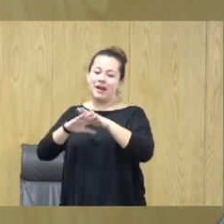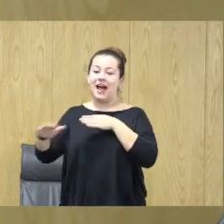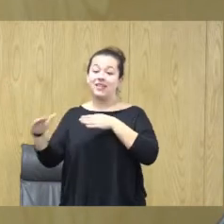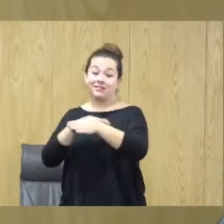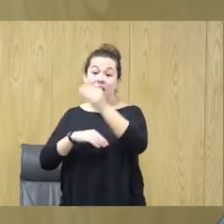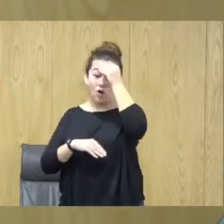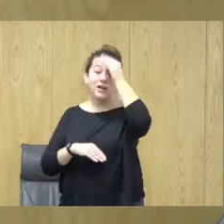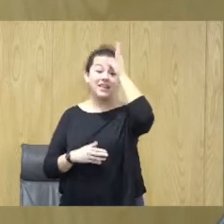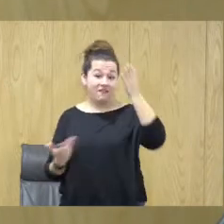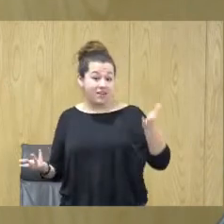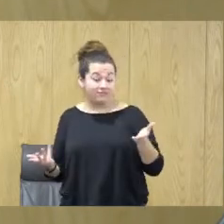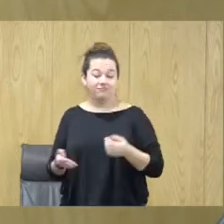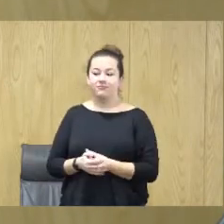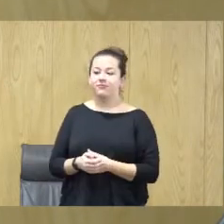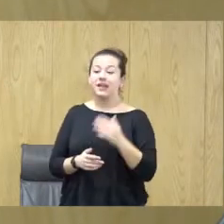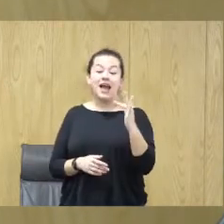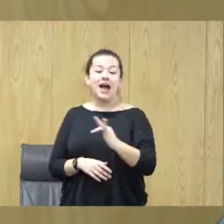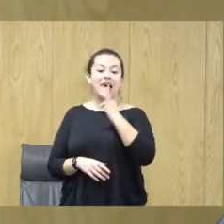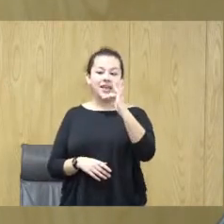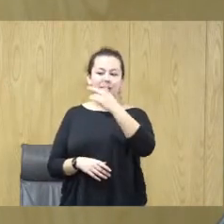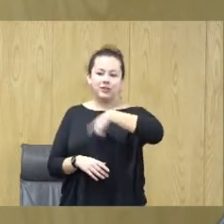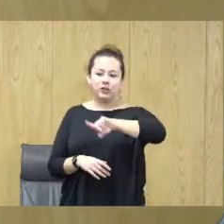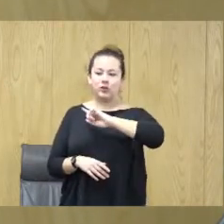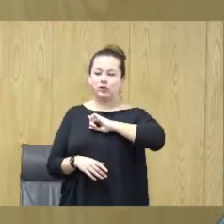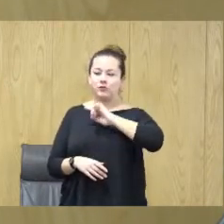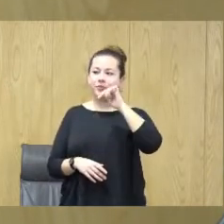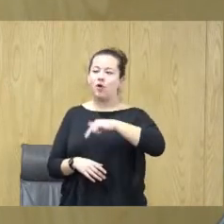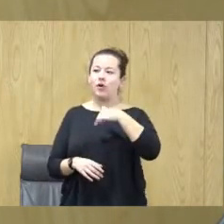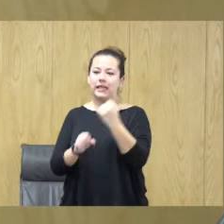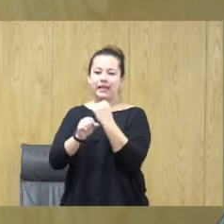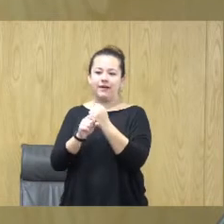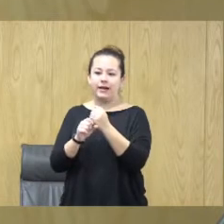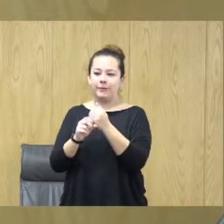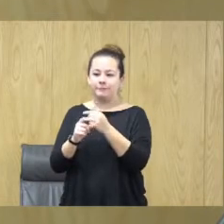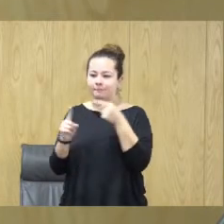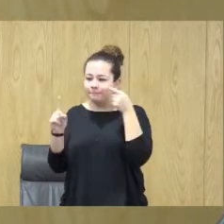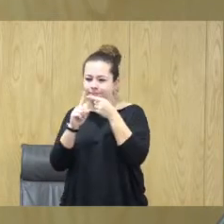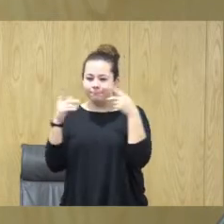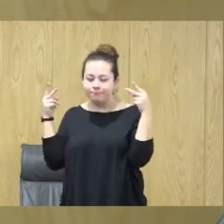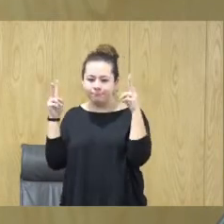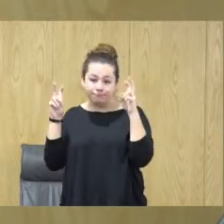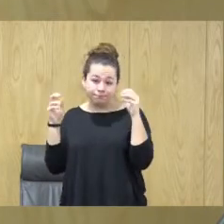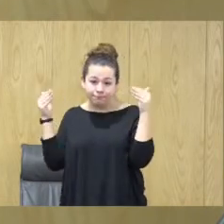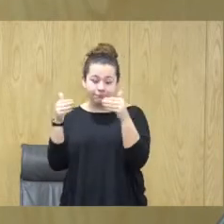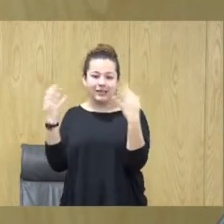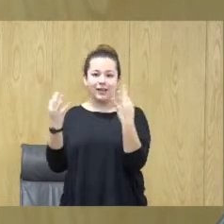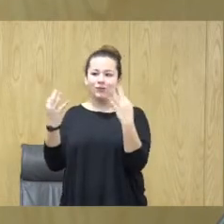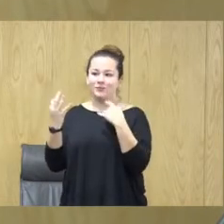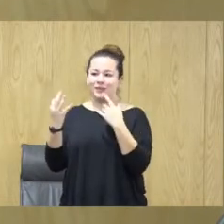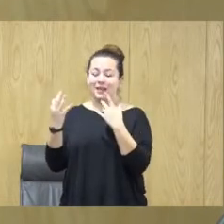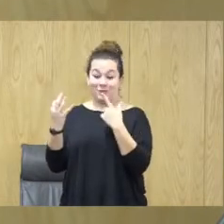cognitiva. Y además, que lo que vamos hoy a trabajar, pues cuenta con el